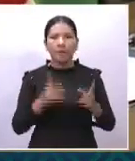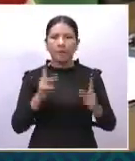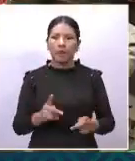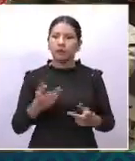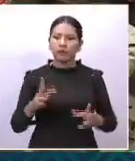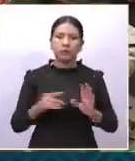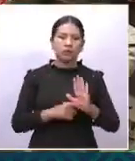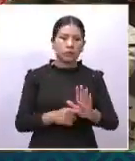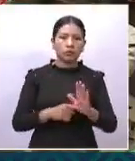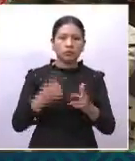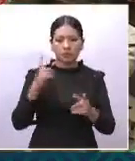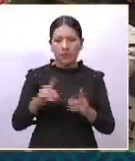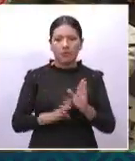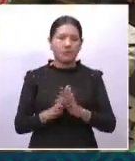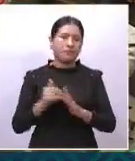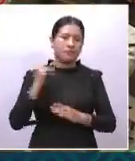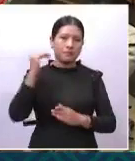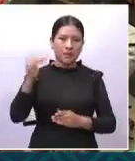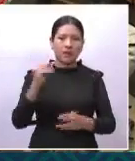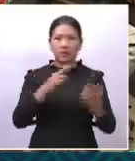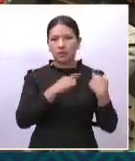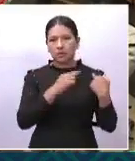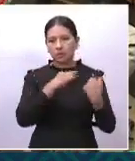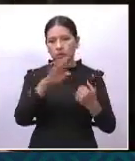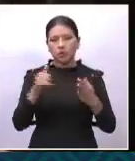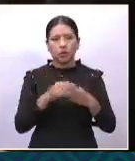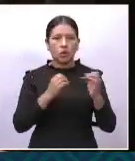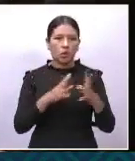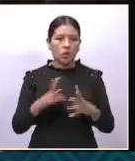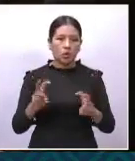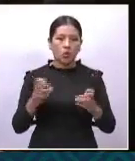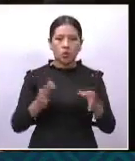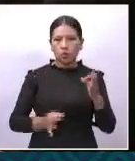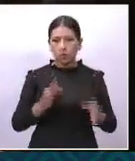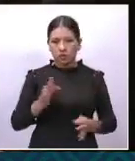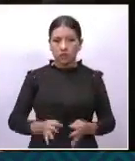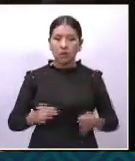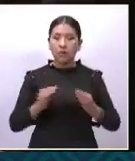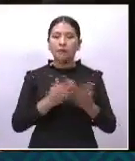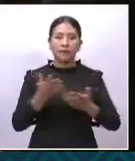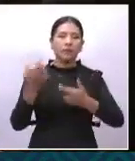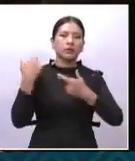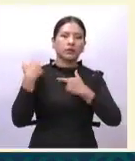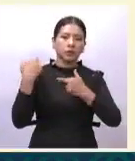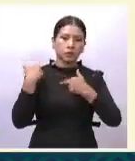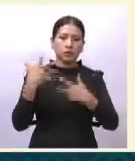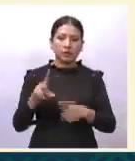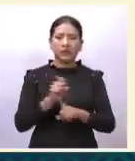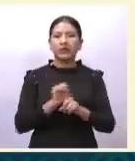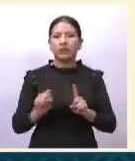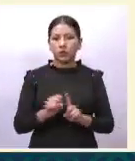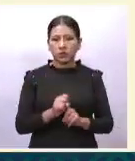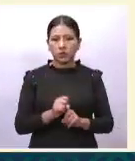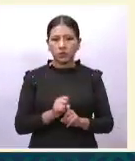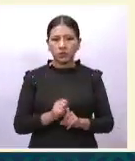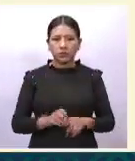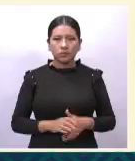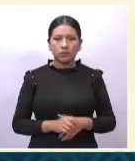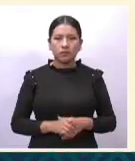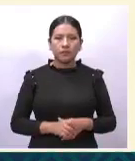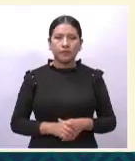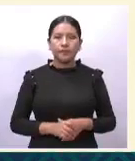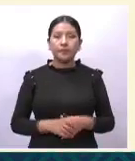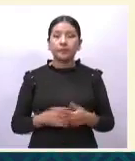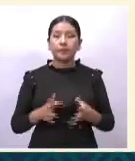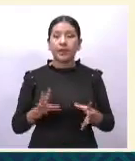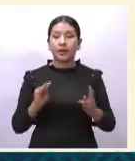postulantes a altos cargos del órgano judicial y que son los responsables de haber llegado a esta situación. Ellos son